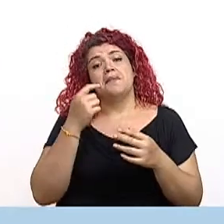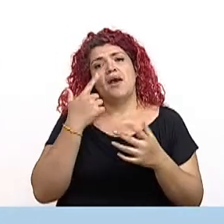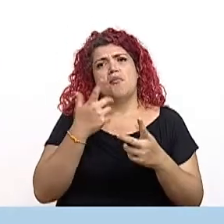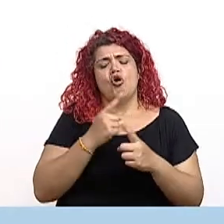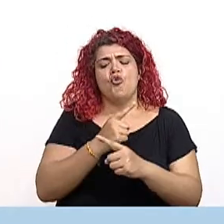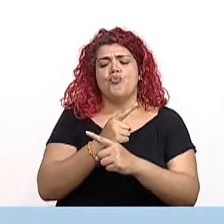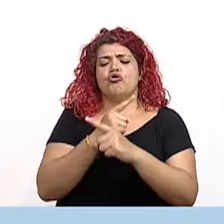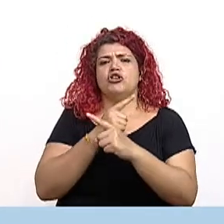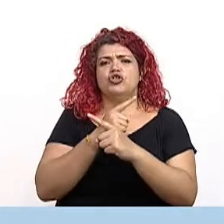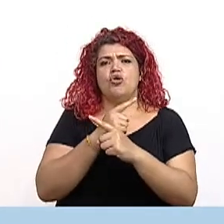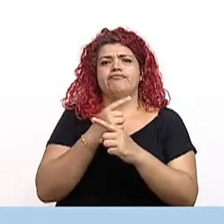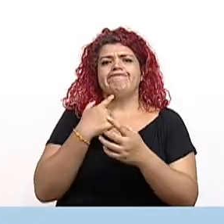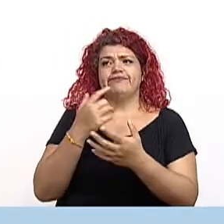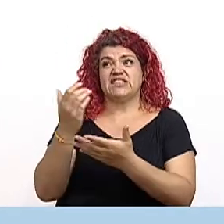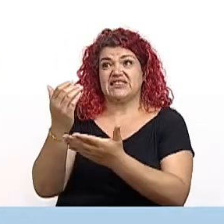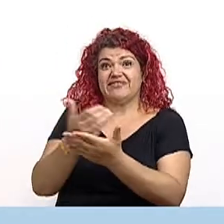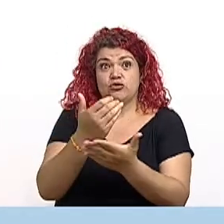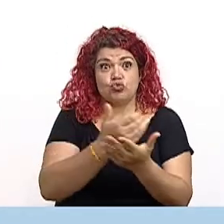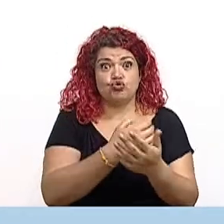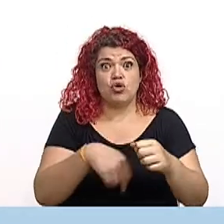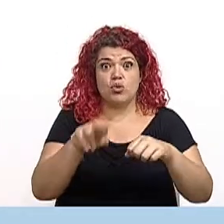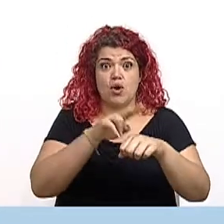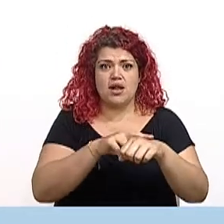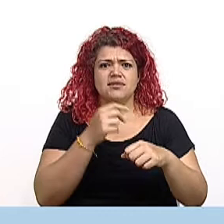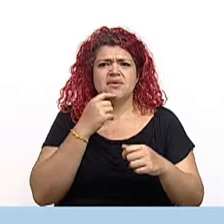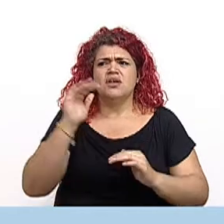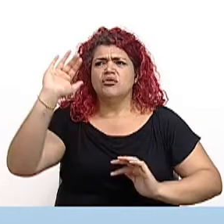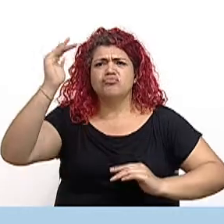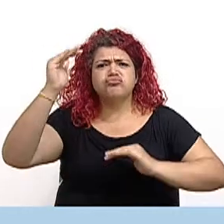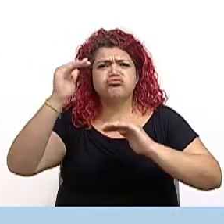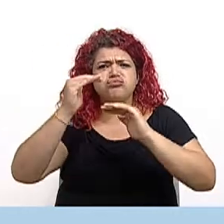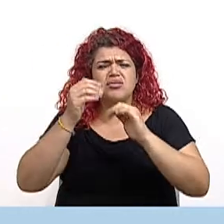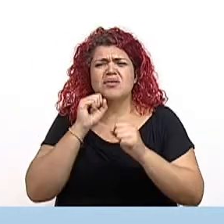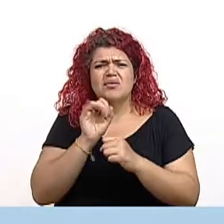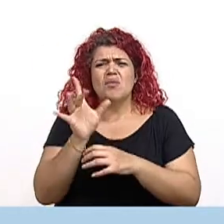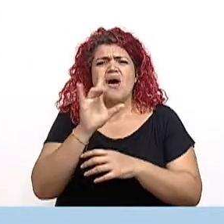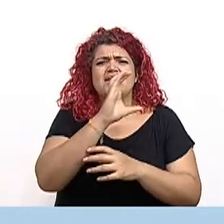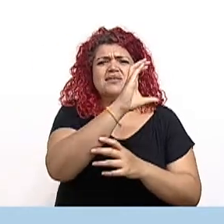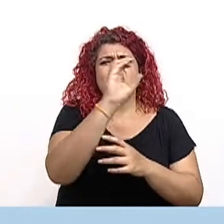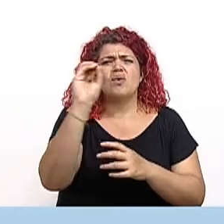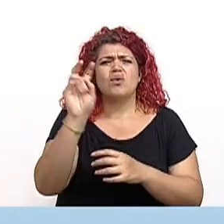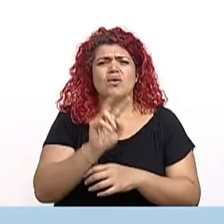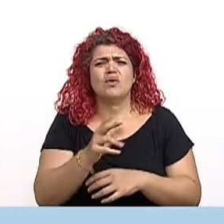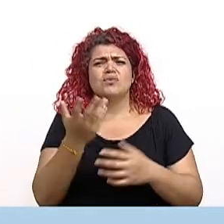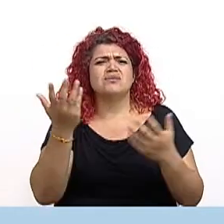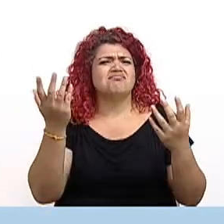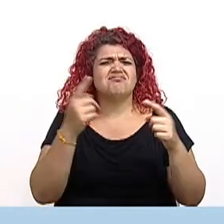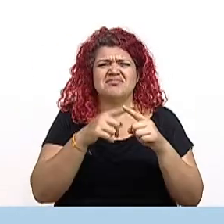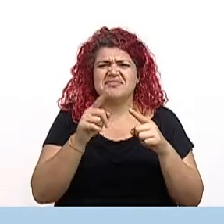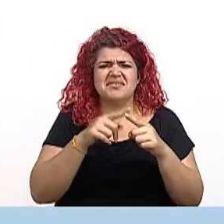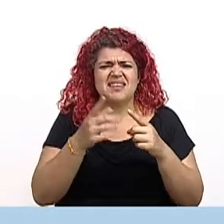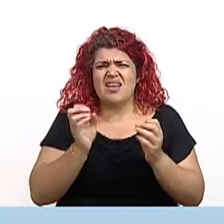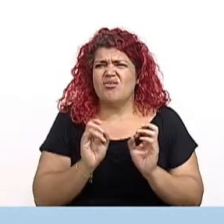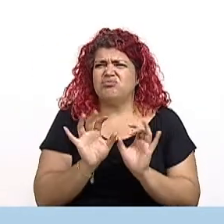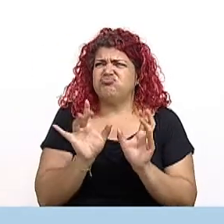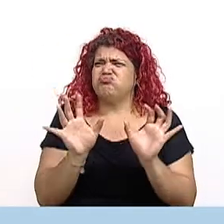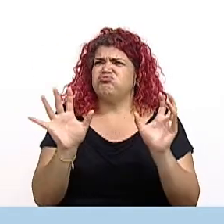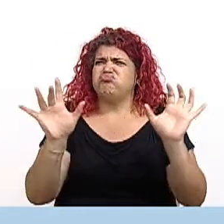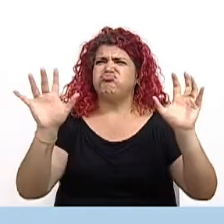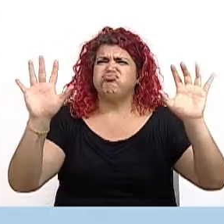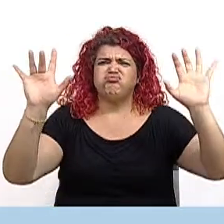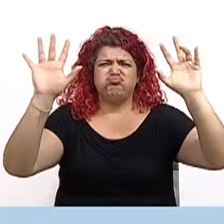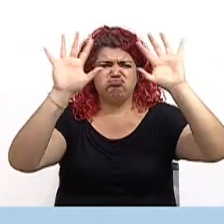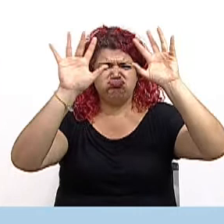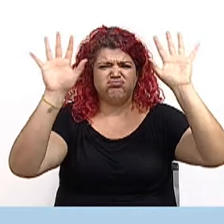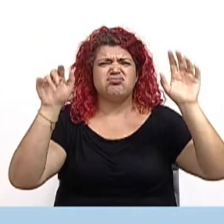nuestros recursos naturales, la reducción de los gases como el dióxido de carbono y en general los gases de efecto invernadero,